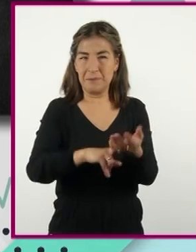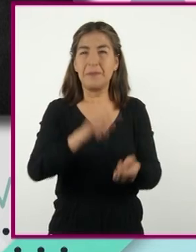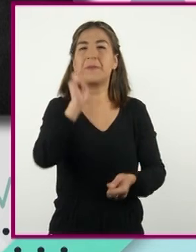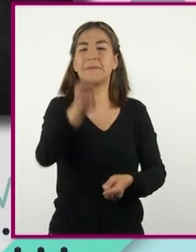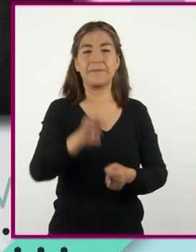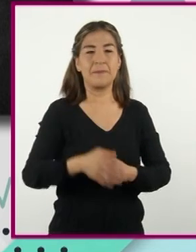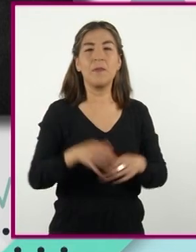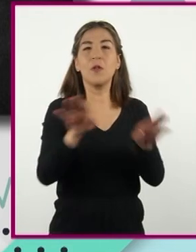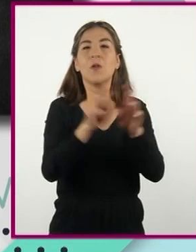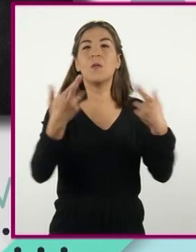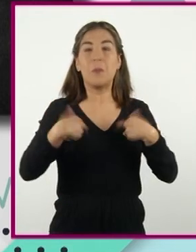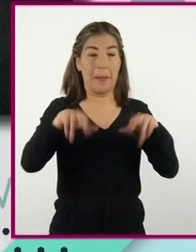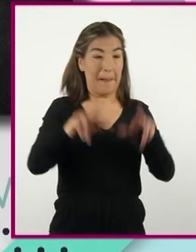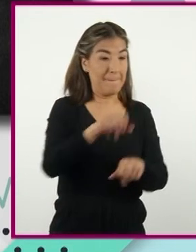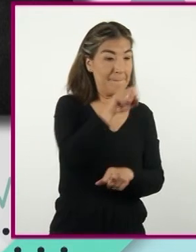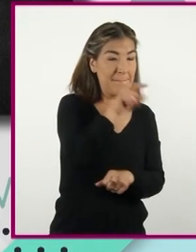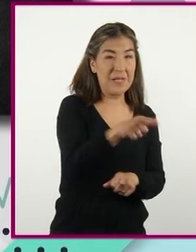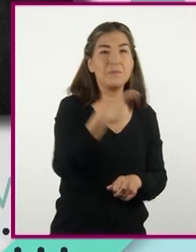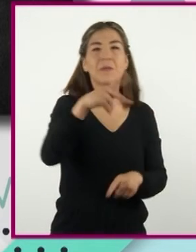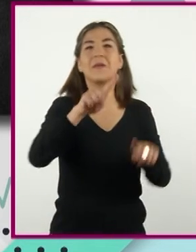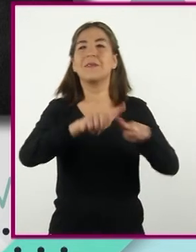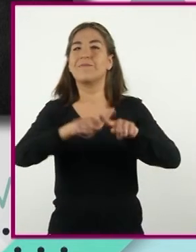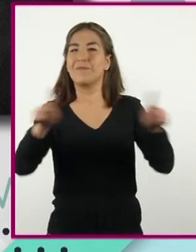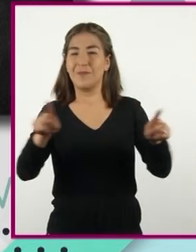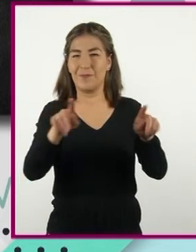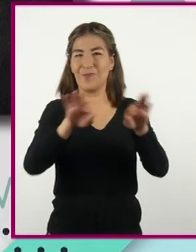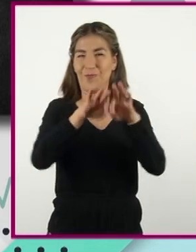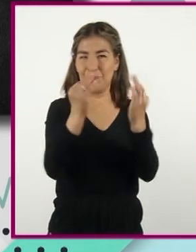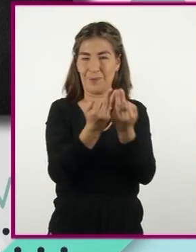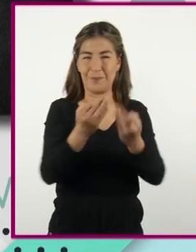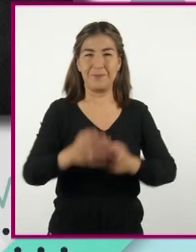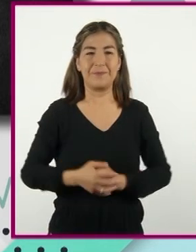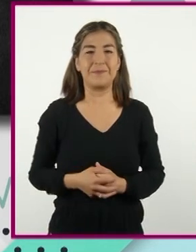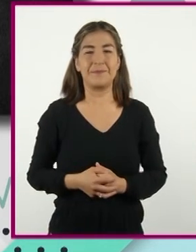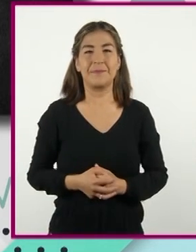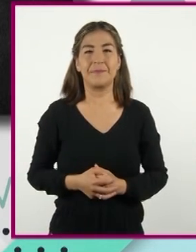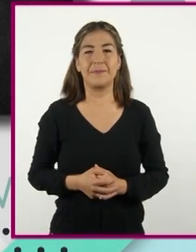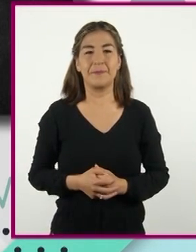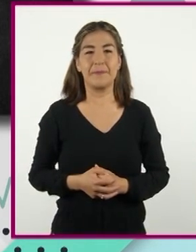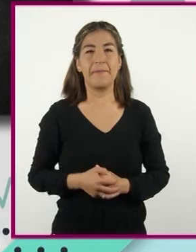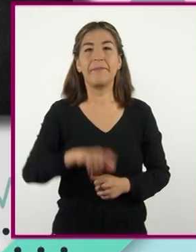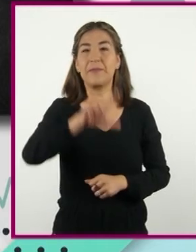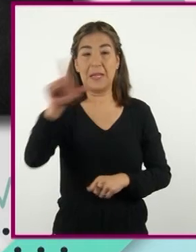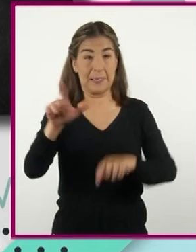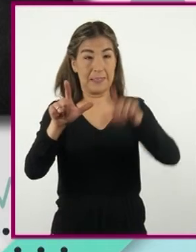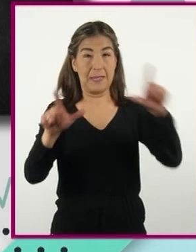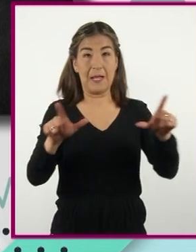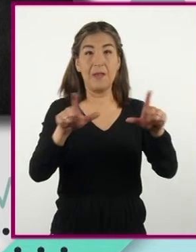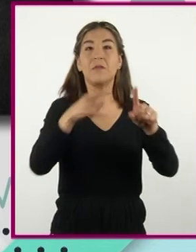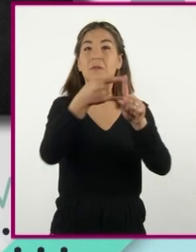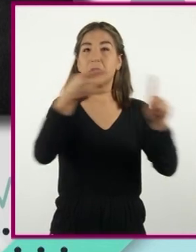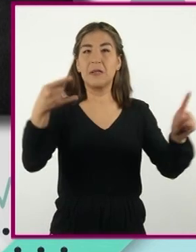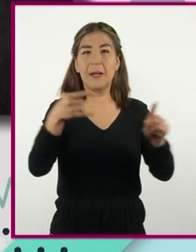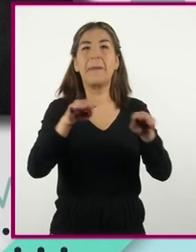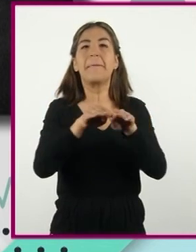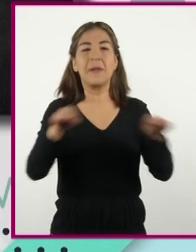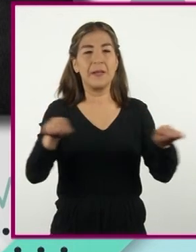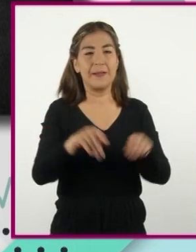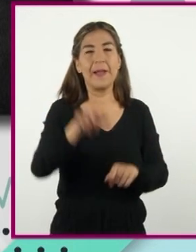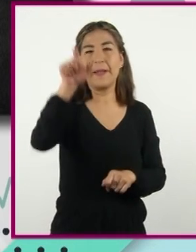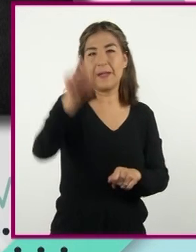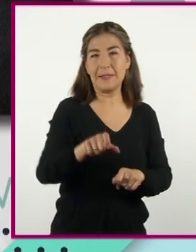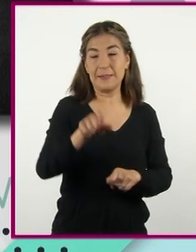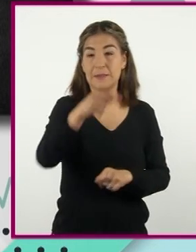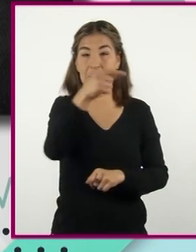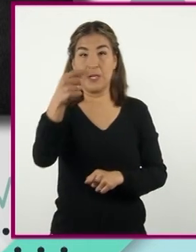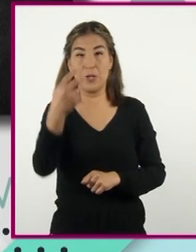que representan lo mismo, pero expresado de distinta manera. Los lados del rectángulo miden x entre 2